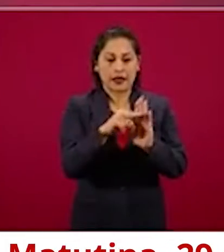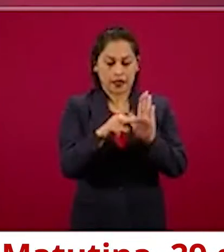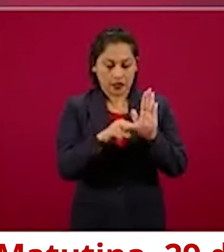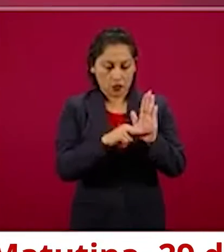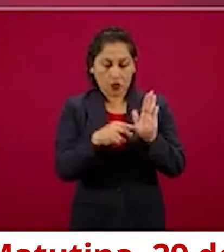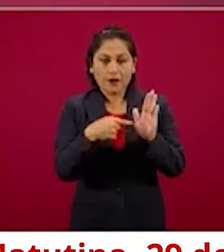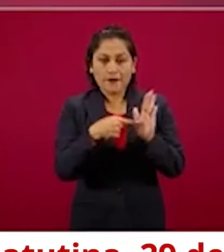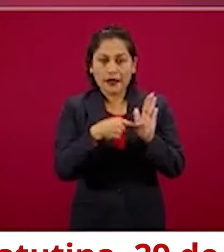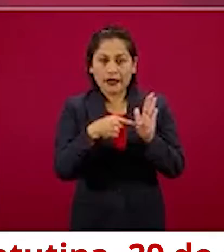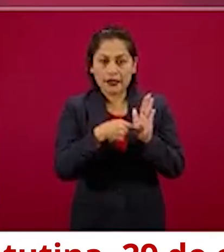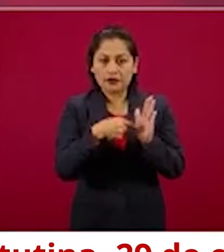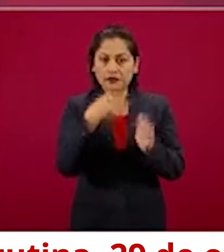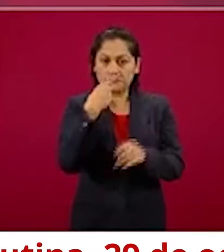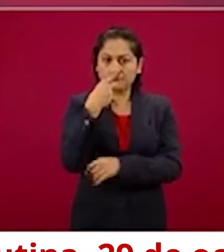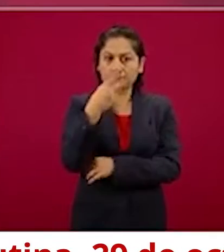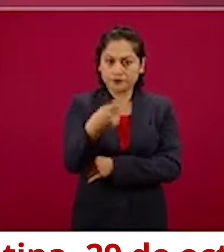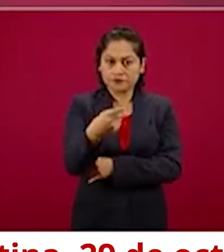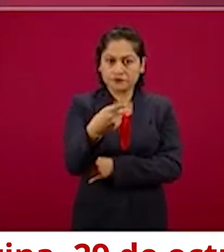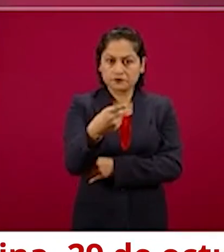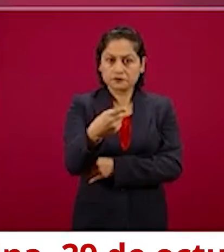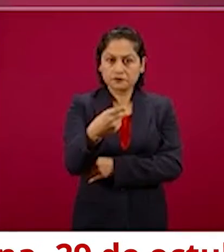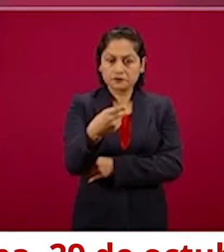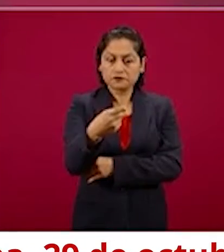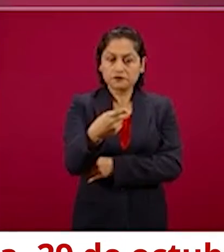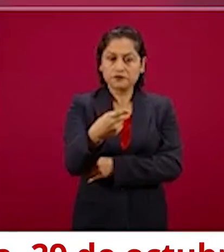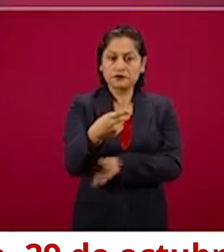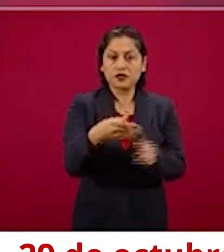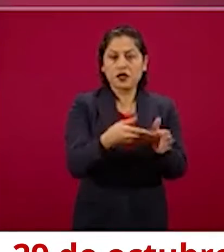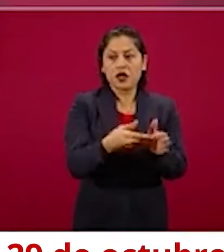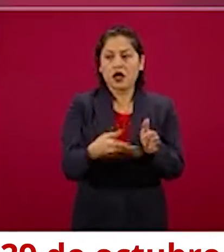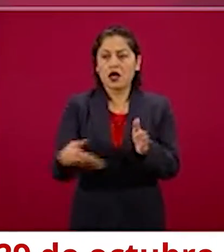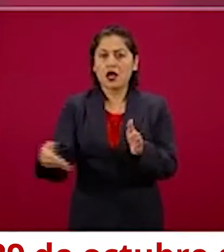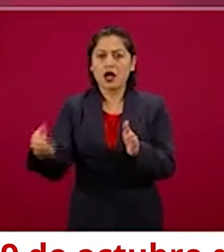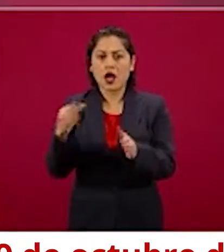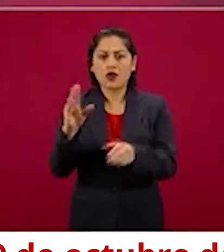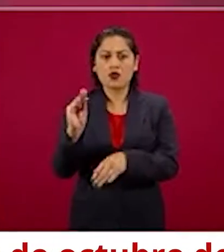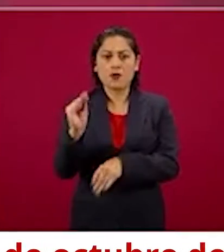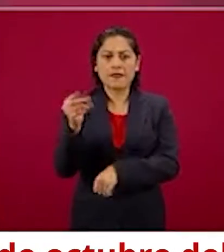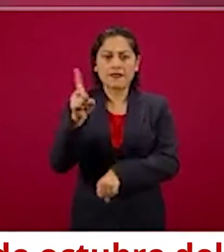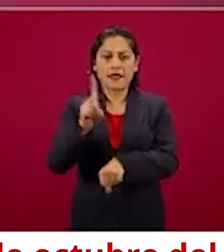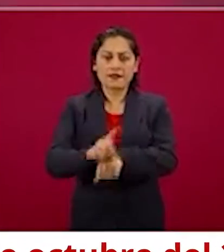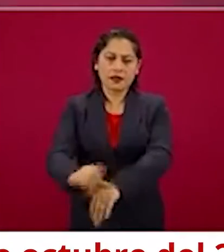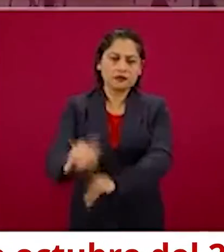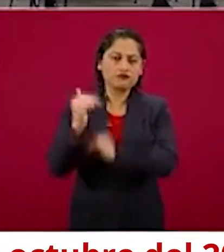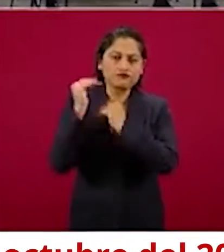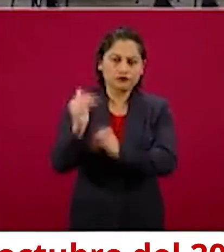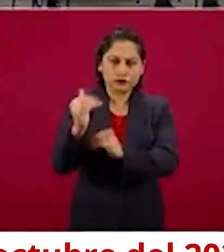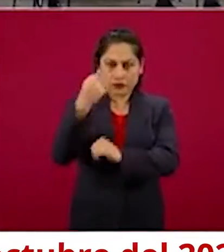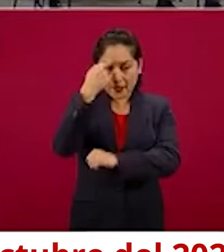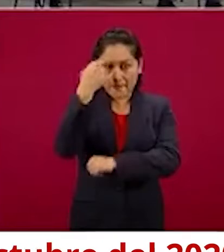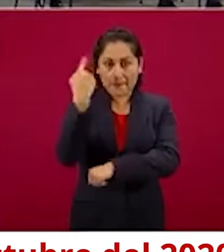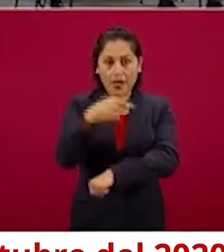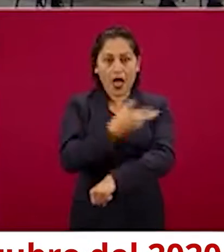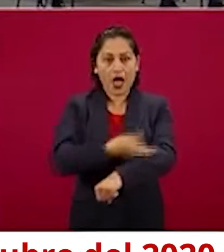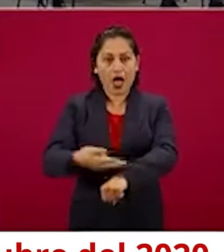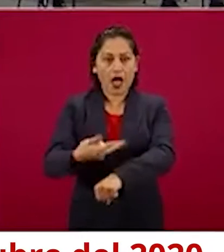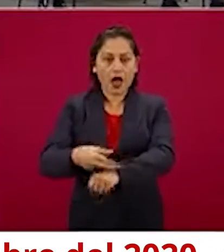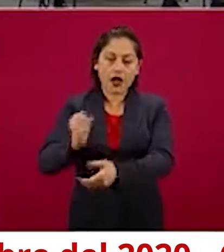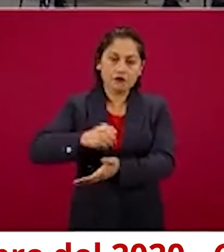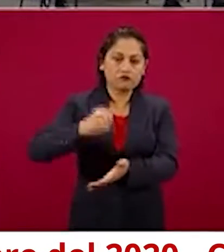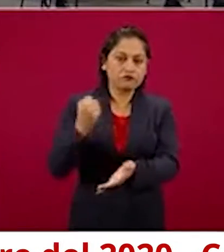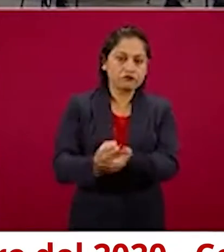autorizaba que se dieran no menos de 90 días para que se diera esto y el plazo era